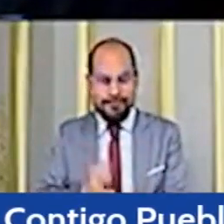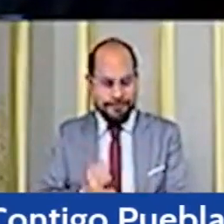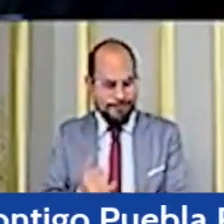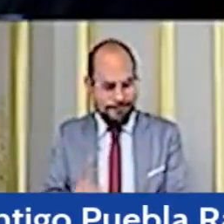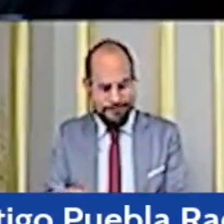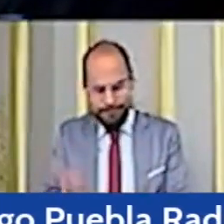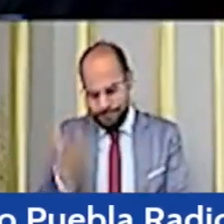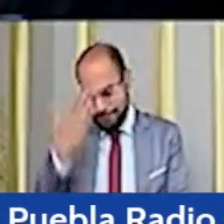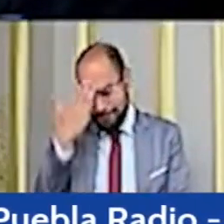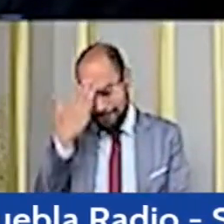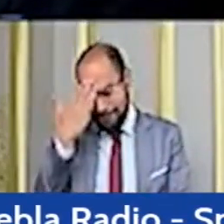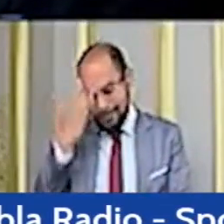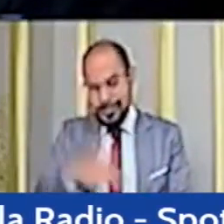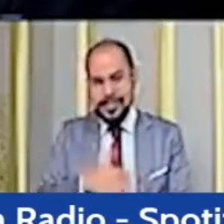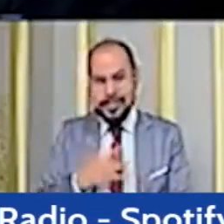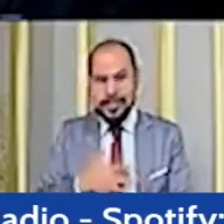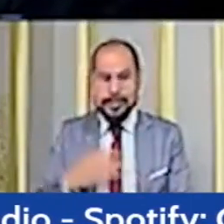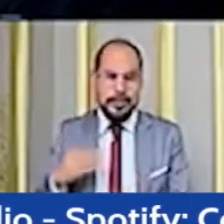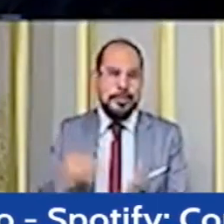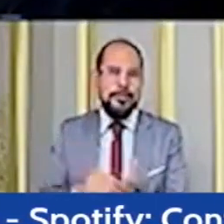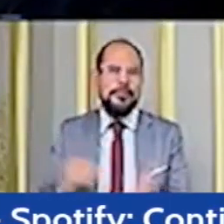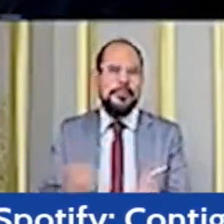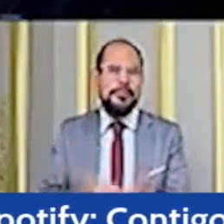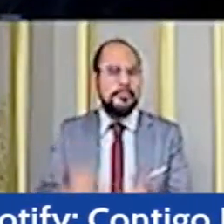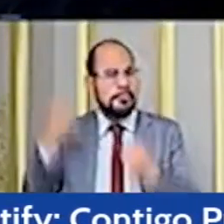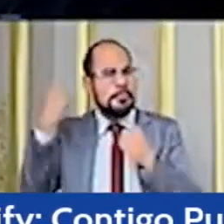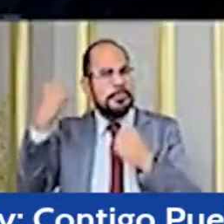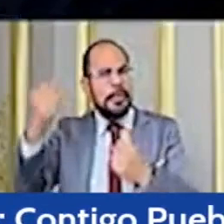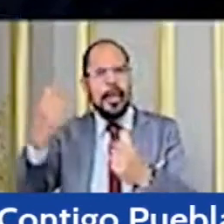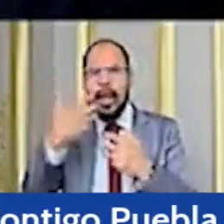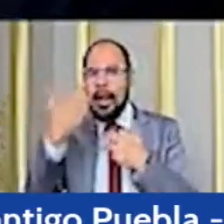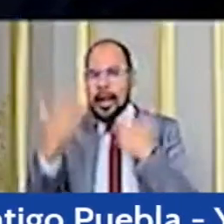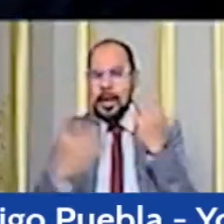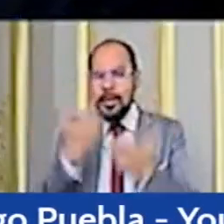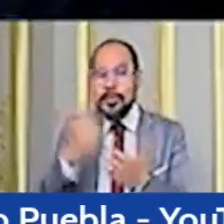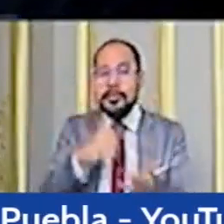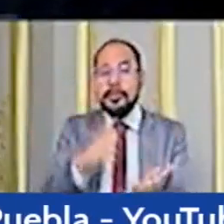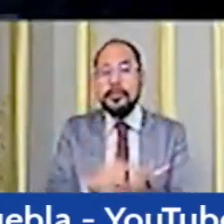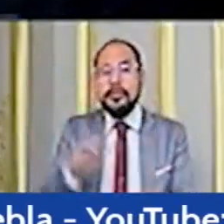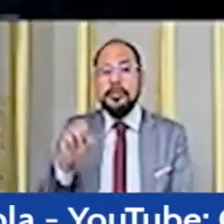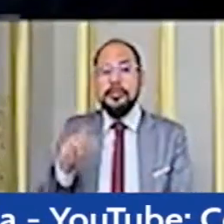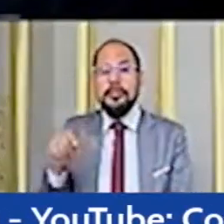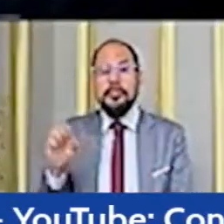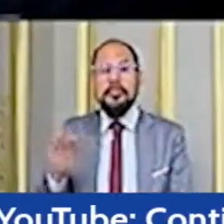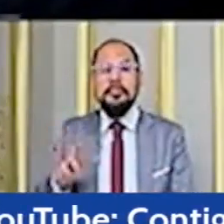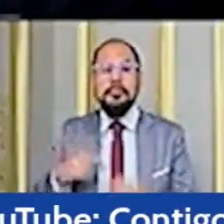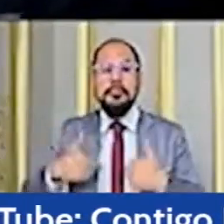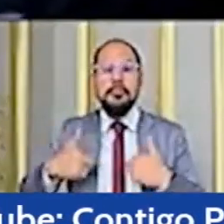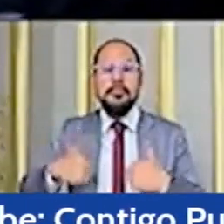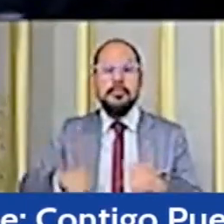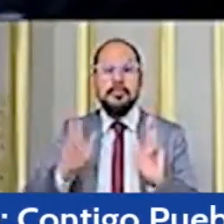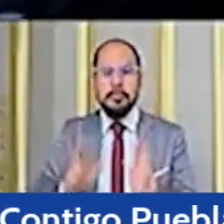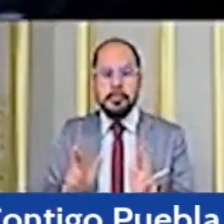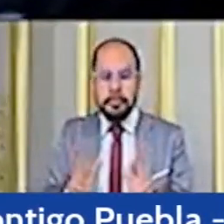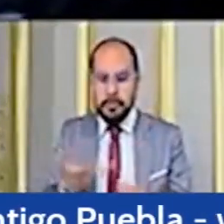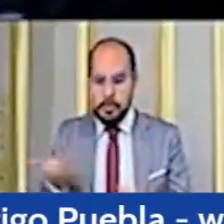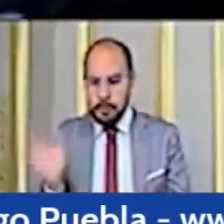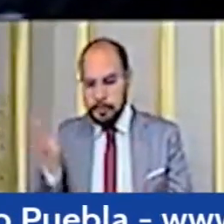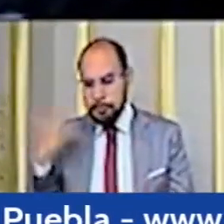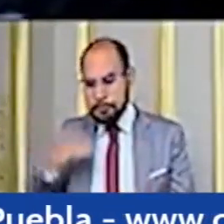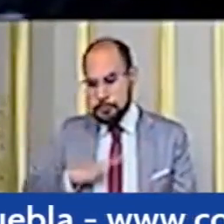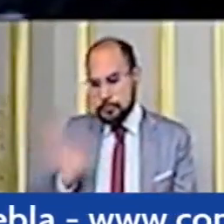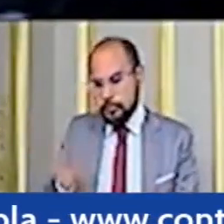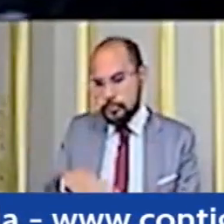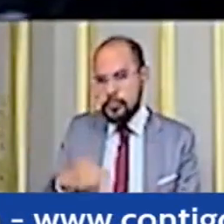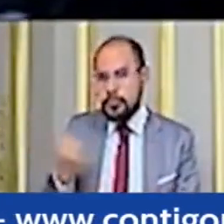El reclamo está latente, y hoy la ley Monzón representa mucho para la memoria de las víctimas de feminicidio,